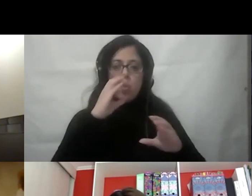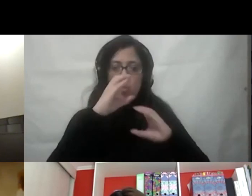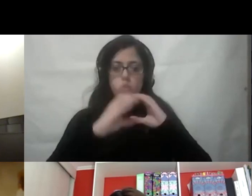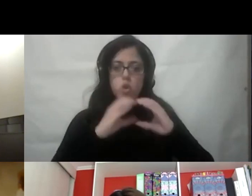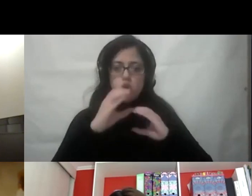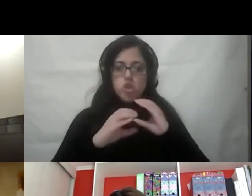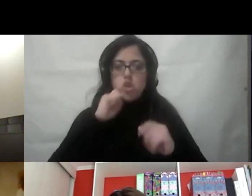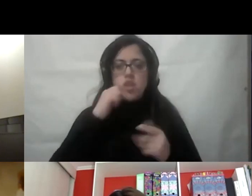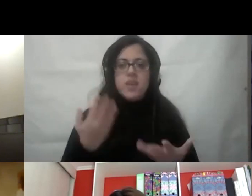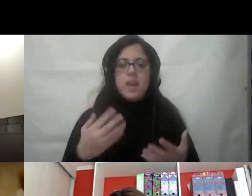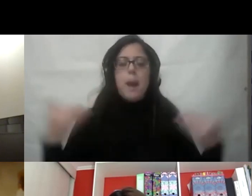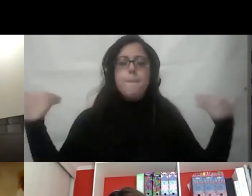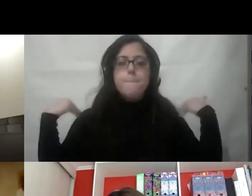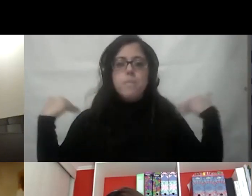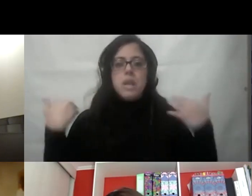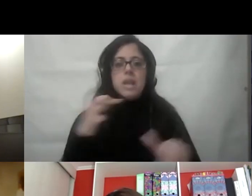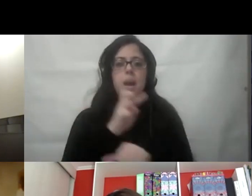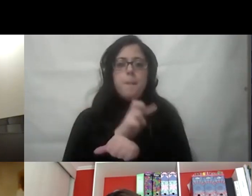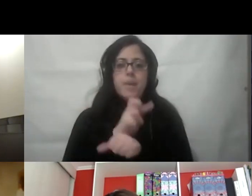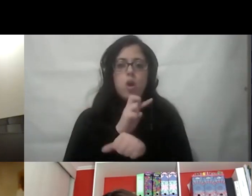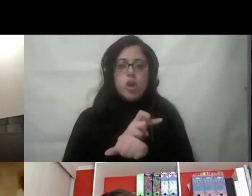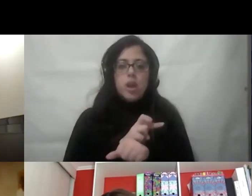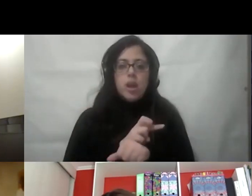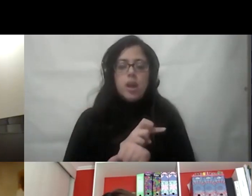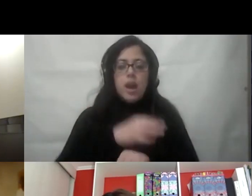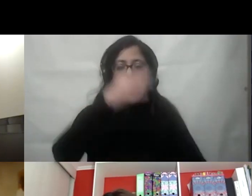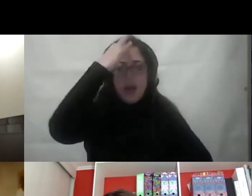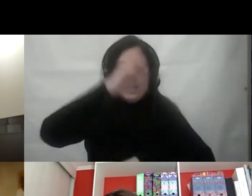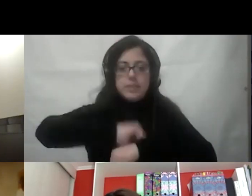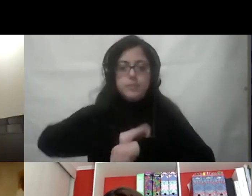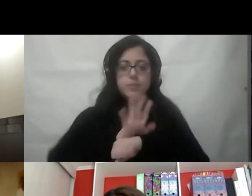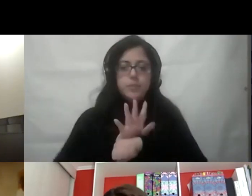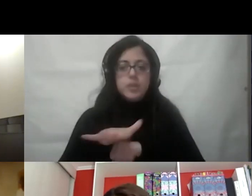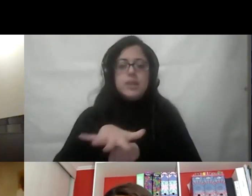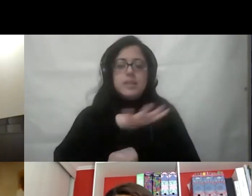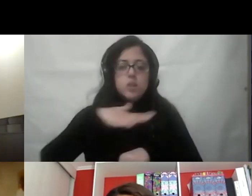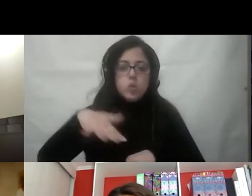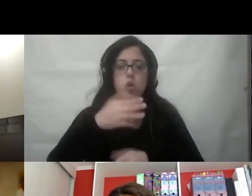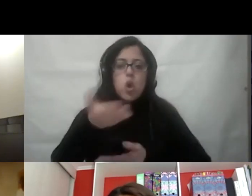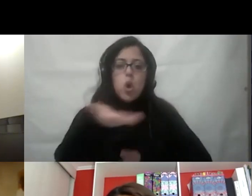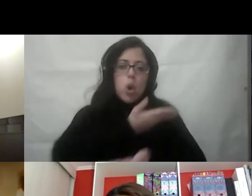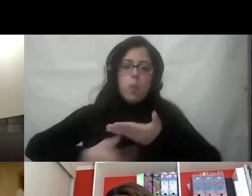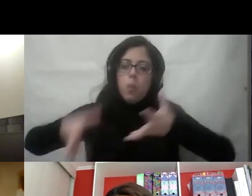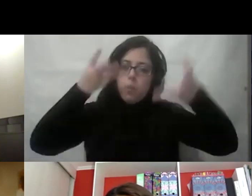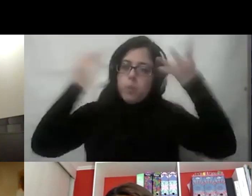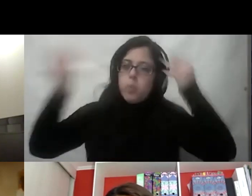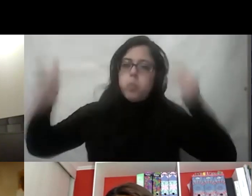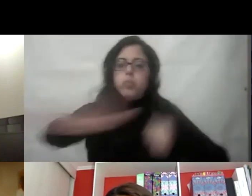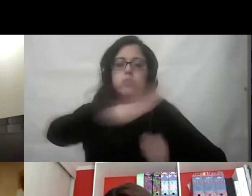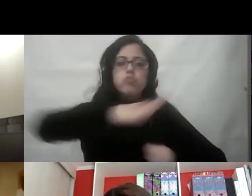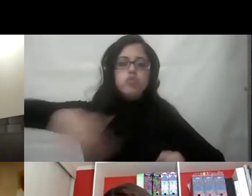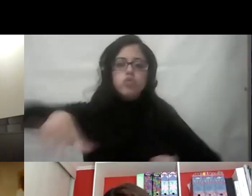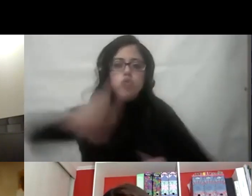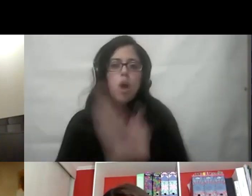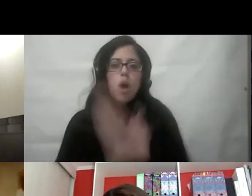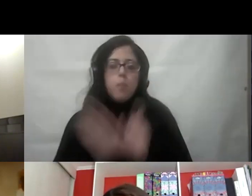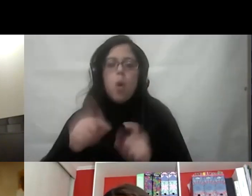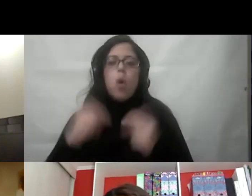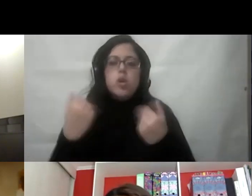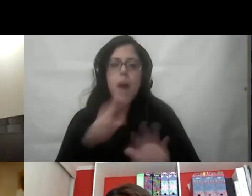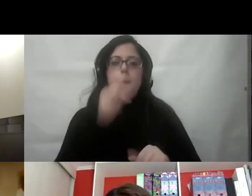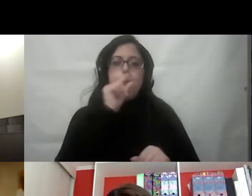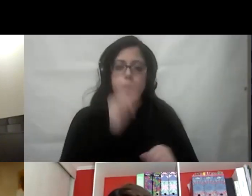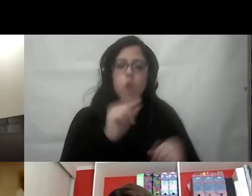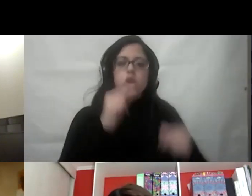se va a llamar Prácticas Pedagógicas en Tiempos de COVID-19, compartiendo experiencias para aprender entre todos. Se los haremos llegar a través de